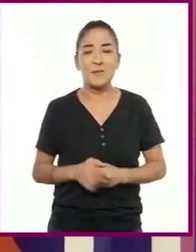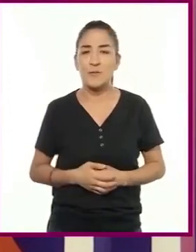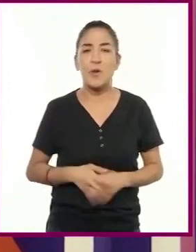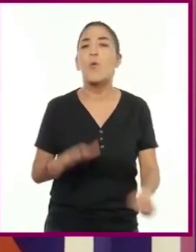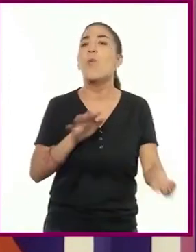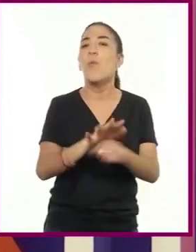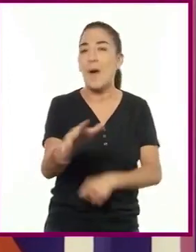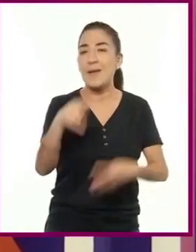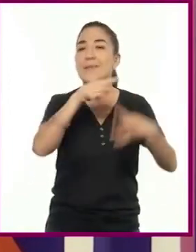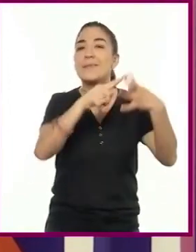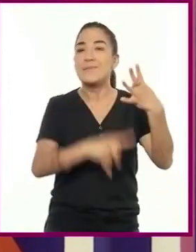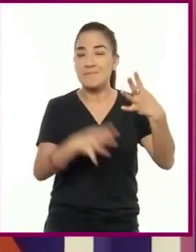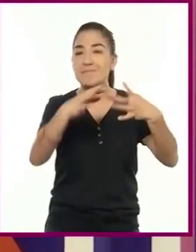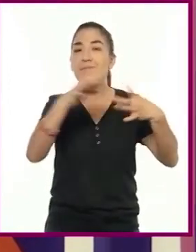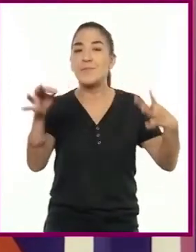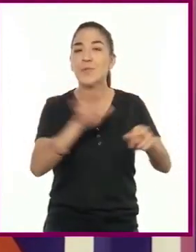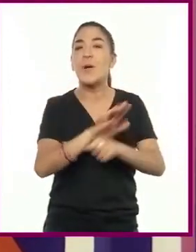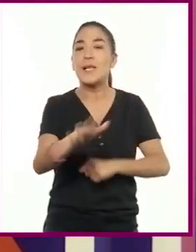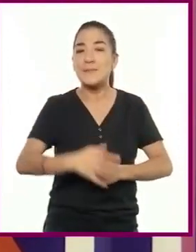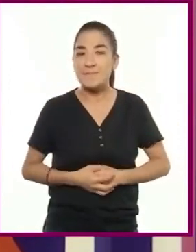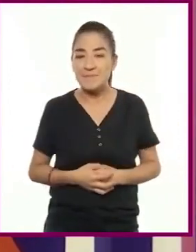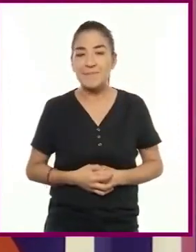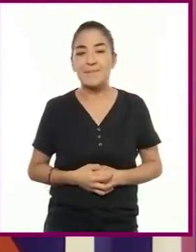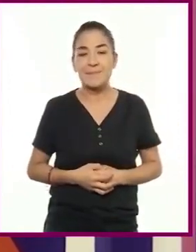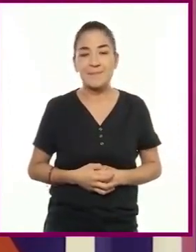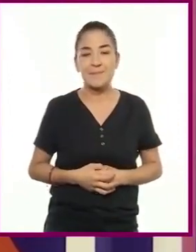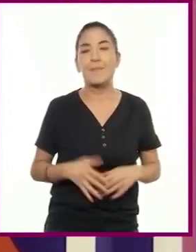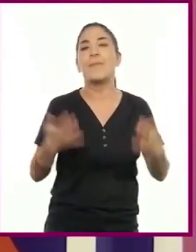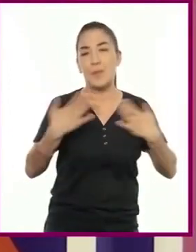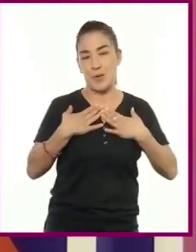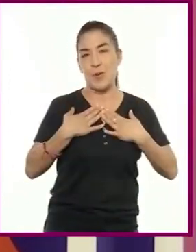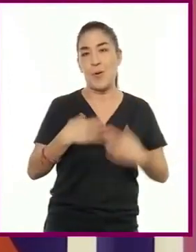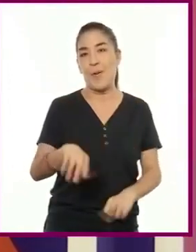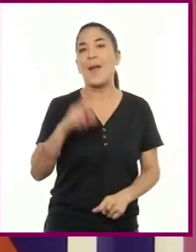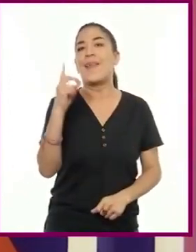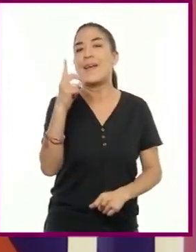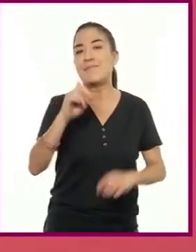¿Cuál opción seleccionaron? Bueno, yo la D.